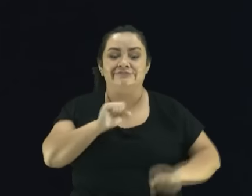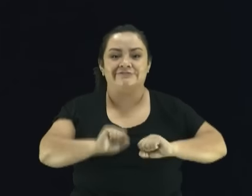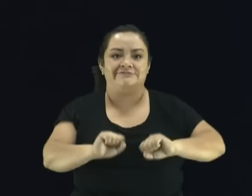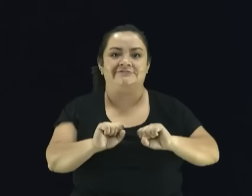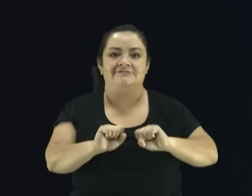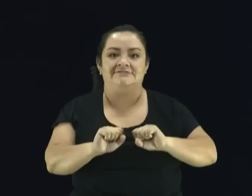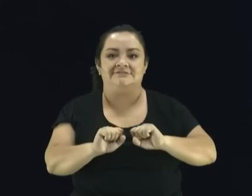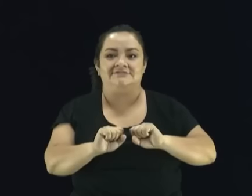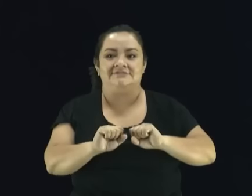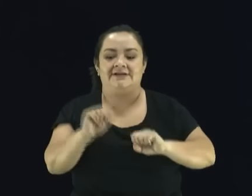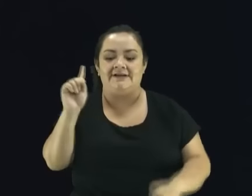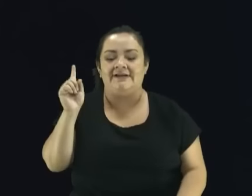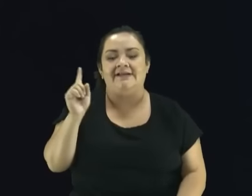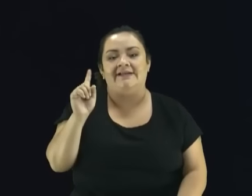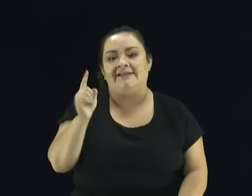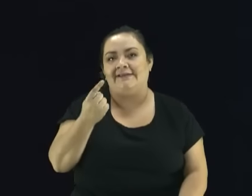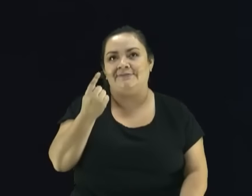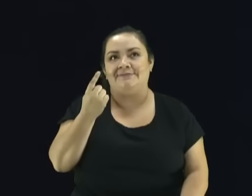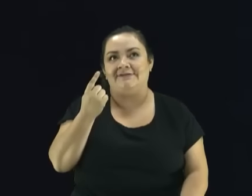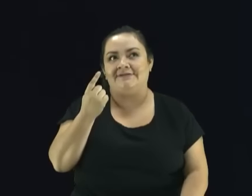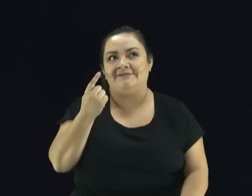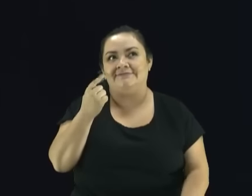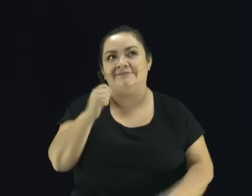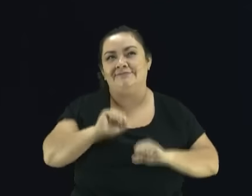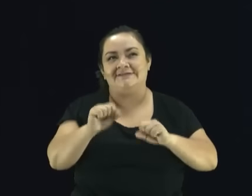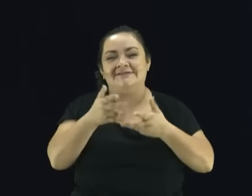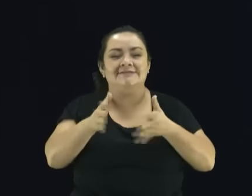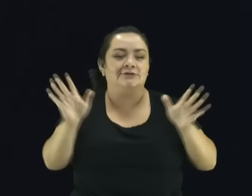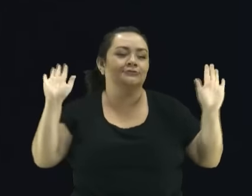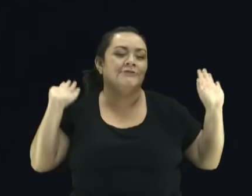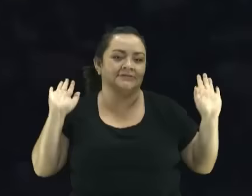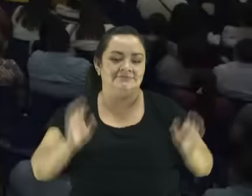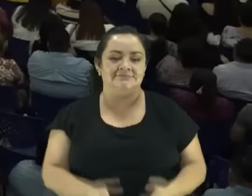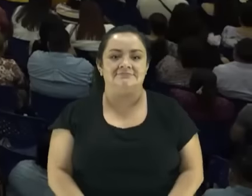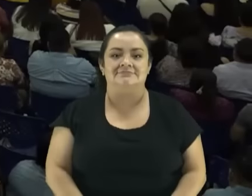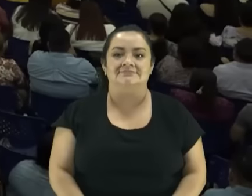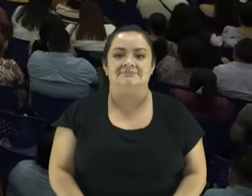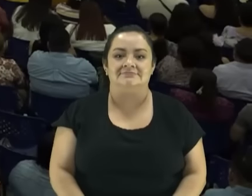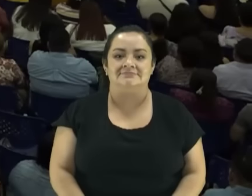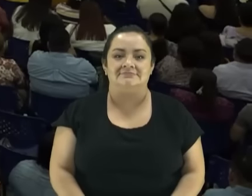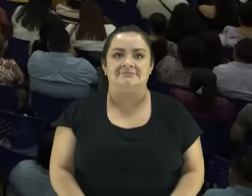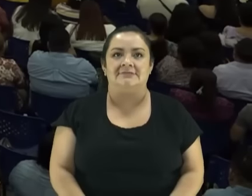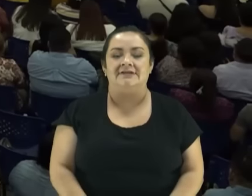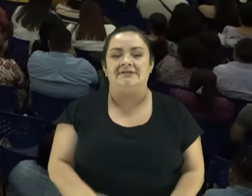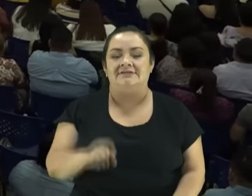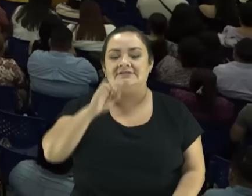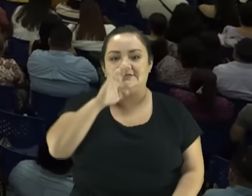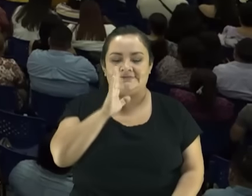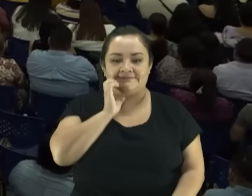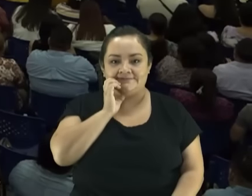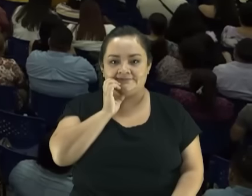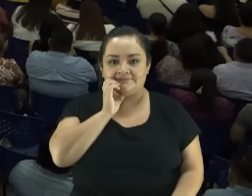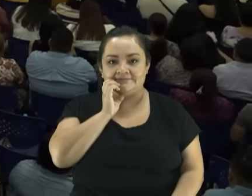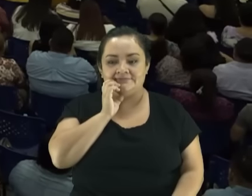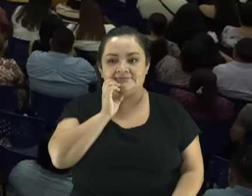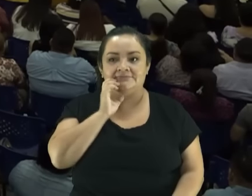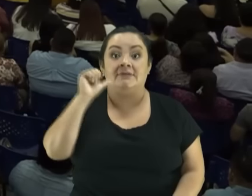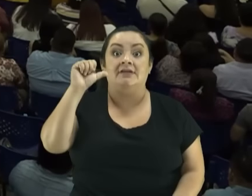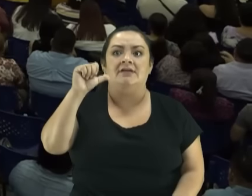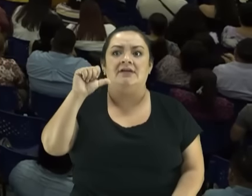en la primera muerte llam la muerte natural hay Apocalipsis cita y dice saben qué el mal